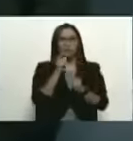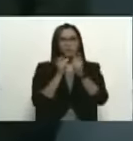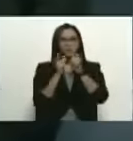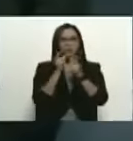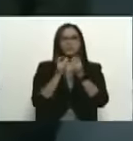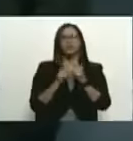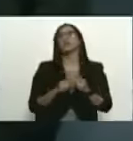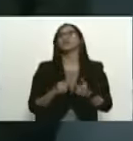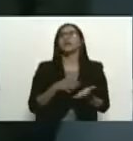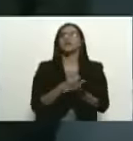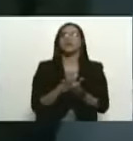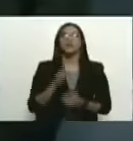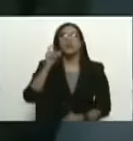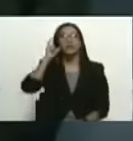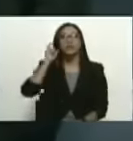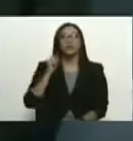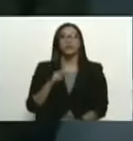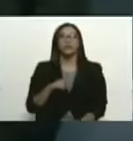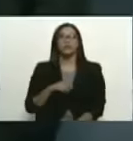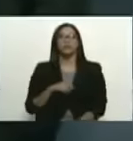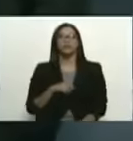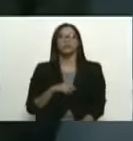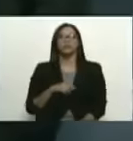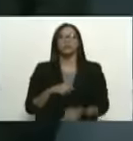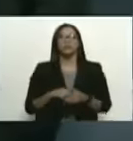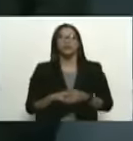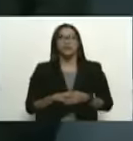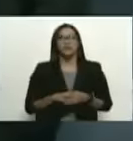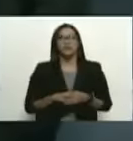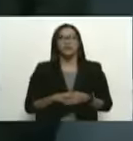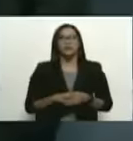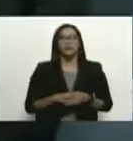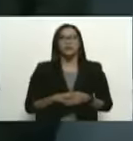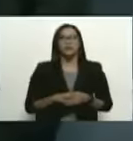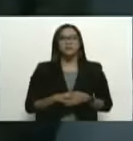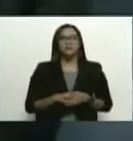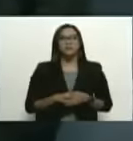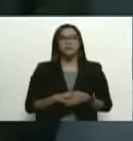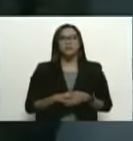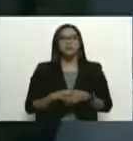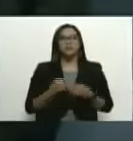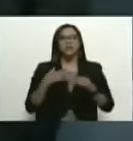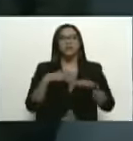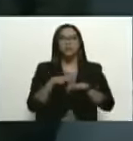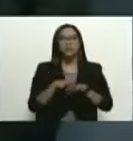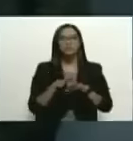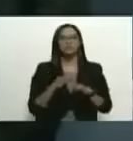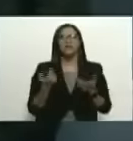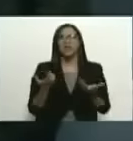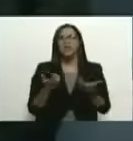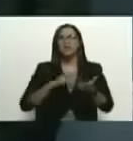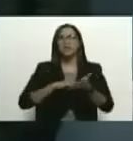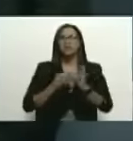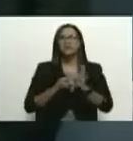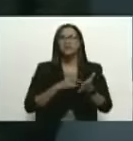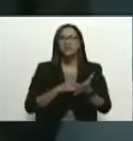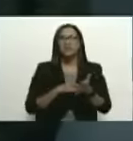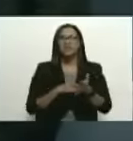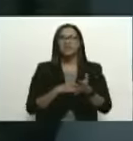usted qué ha sucedido el día de hoy en la Corte Internacional de Justicia, me gustaría que nos explicara en qué consiste las